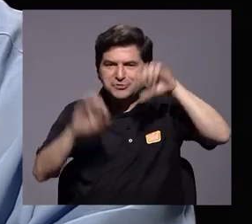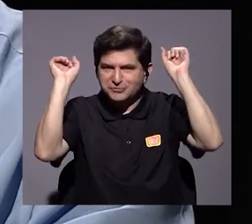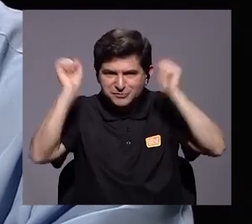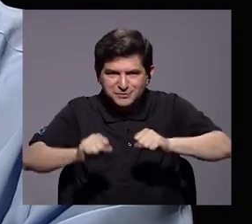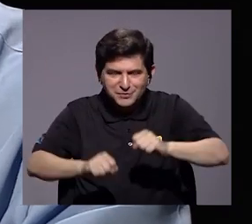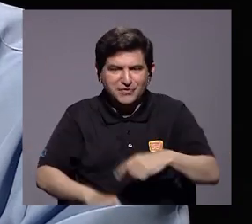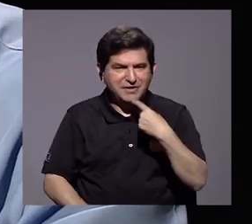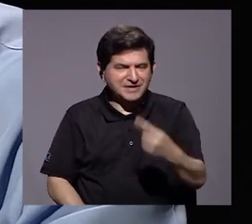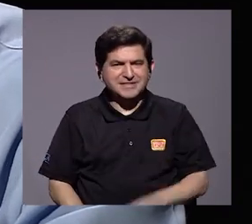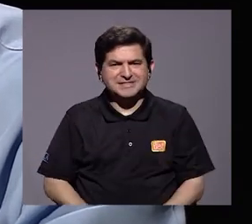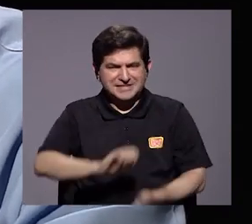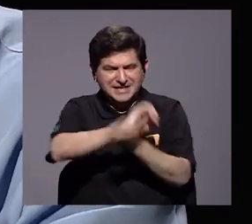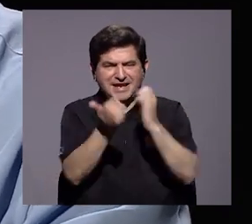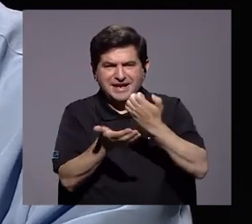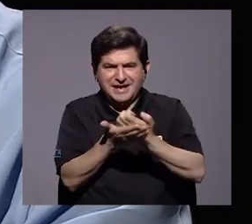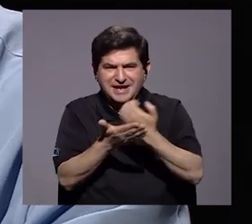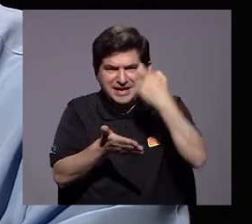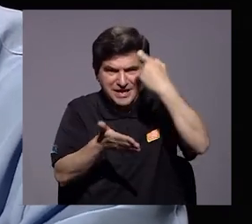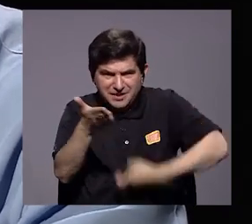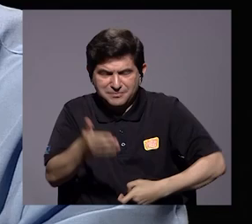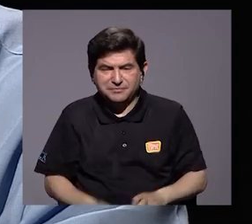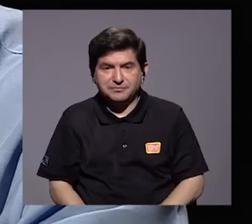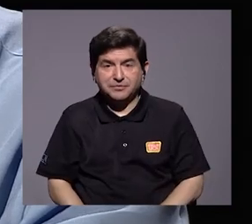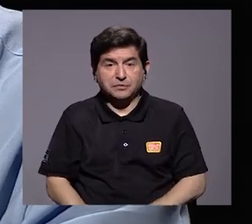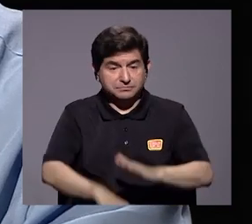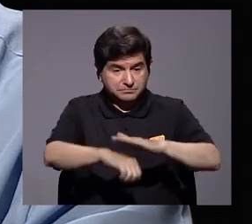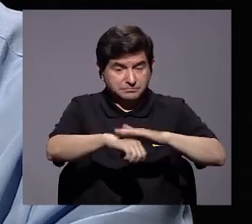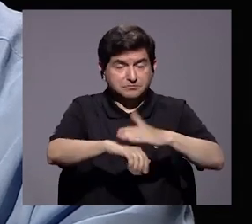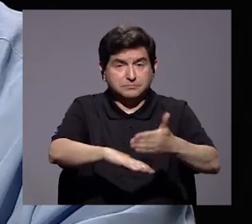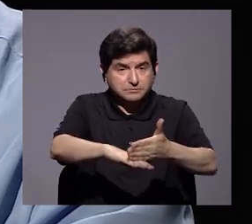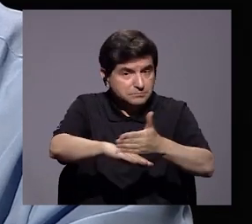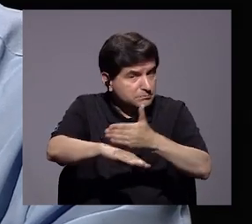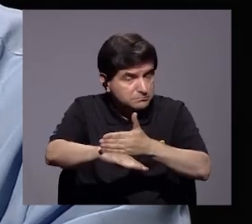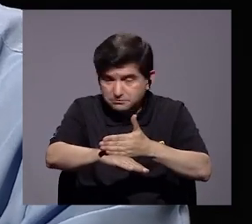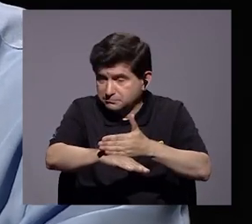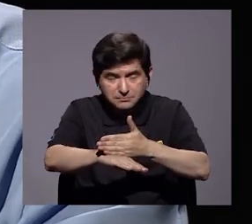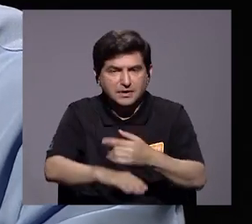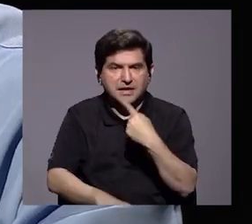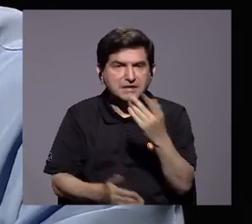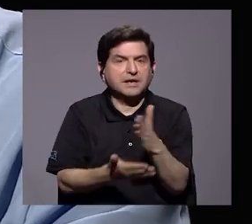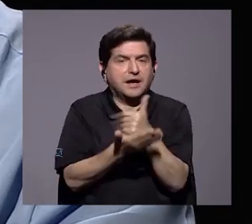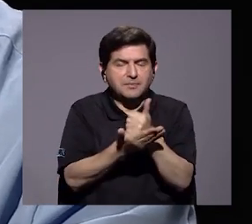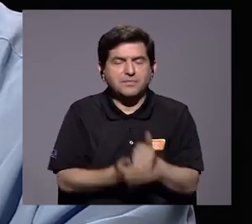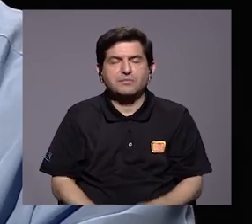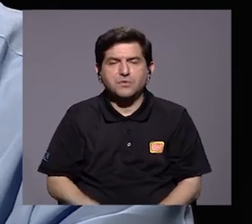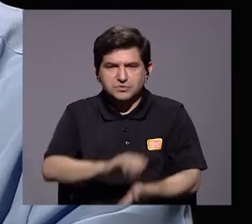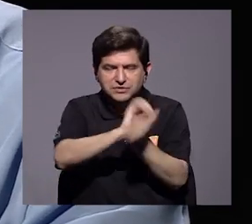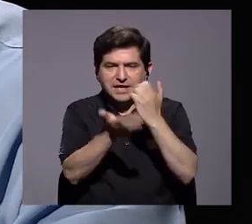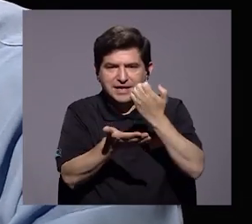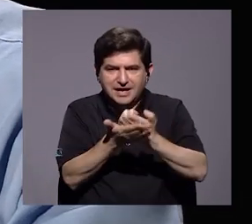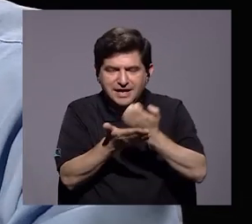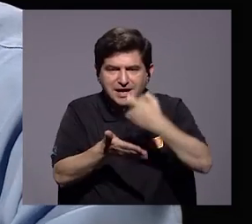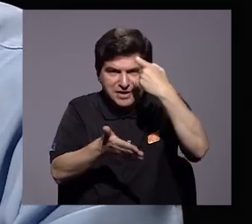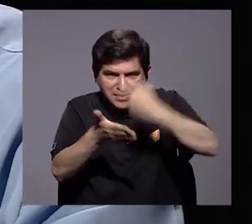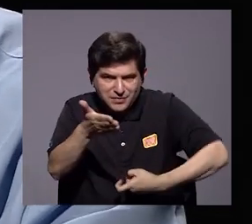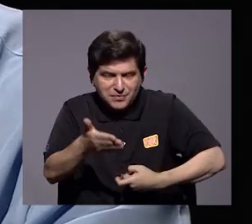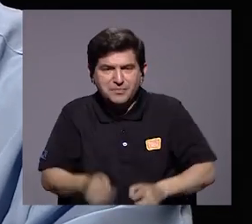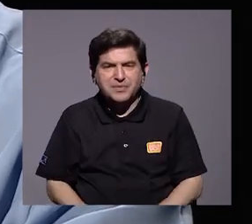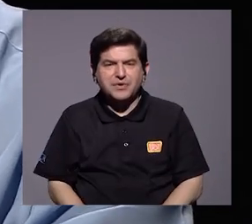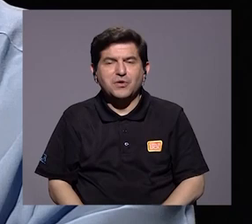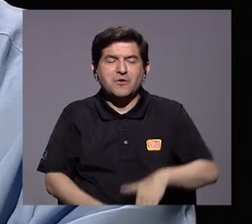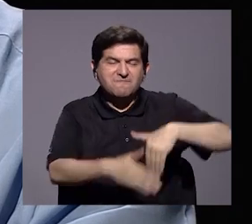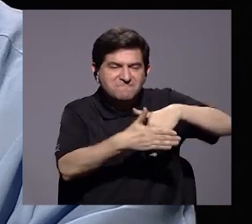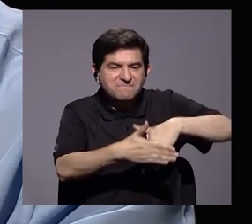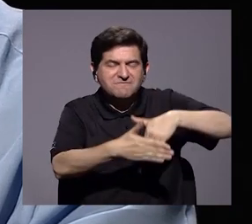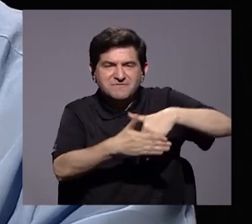no creo que nosotros podamos decir que la reforma fiscal es la responsable de la recuperación económica si algo podemos decir es que la reforma fiscal más bien